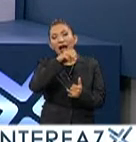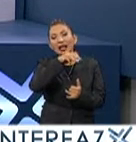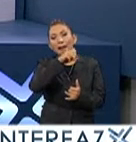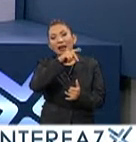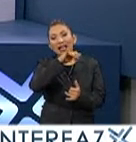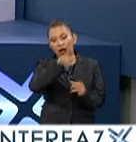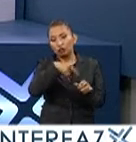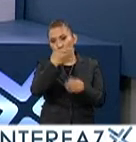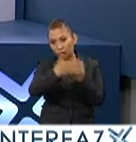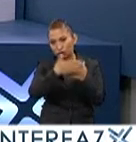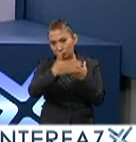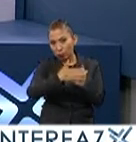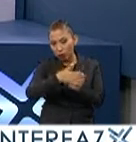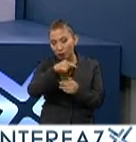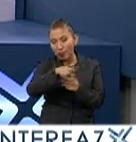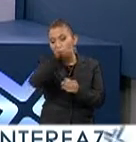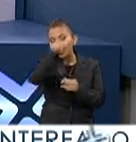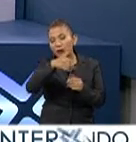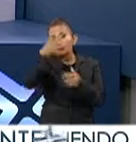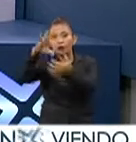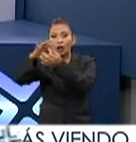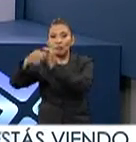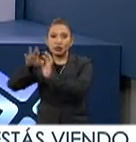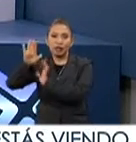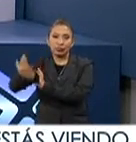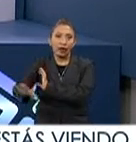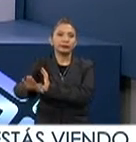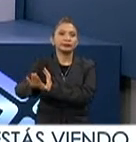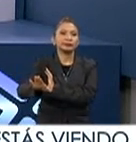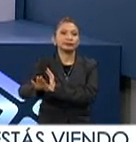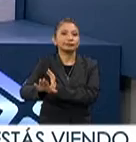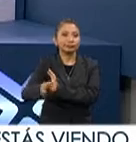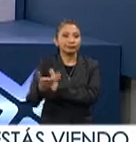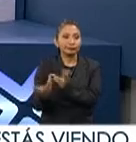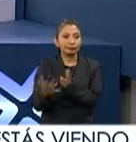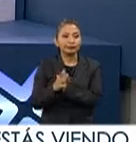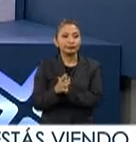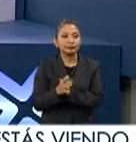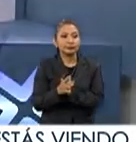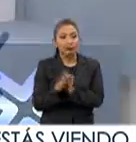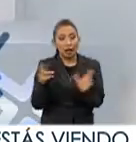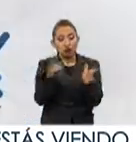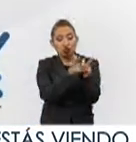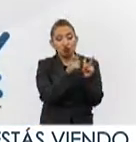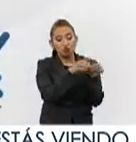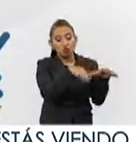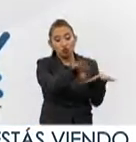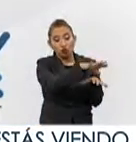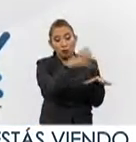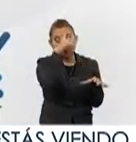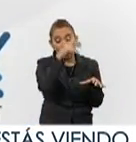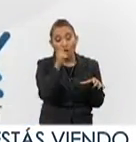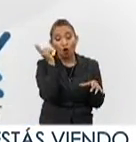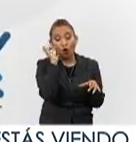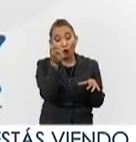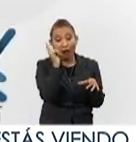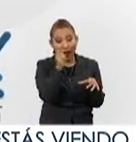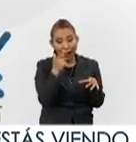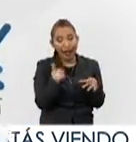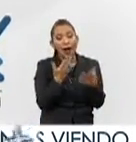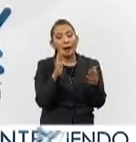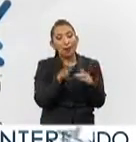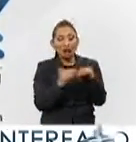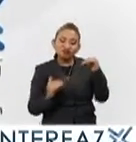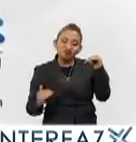siguiente paso. Es el siguiente paso para después llegar a las Olimpiadas con esta pues gran delegación que ojalá podamos también